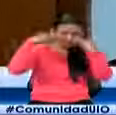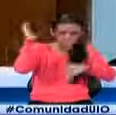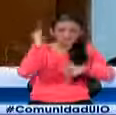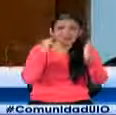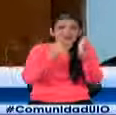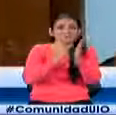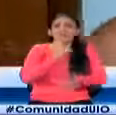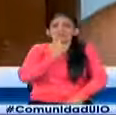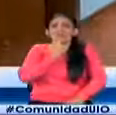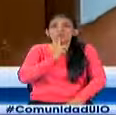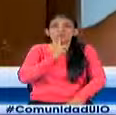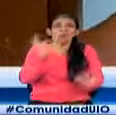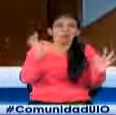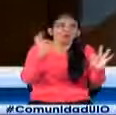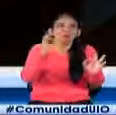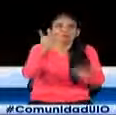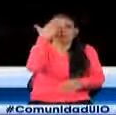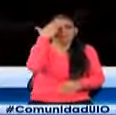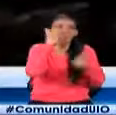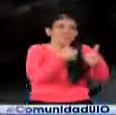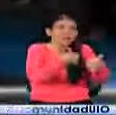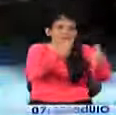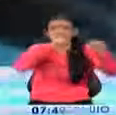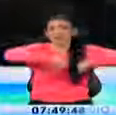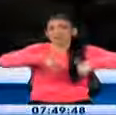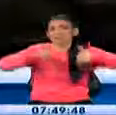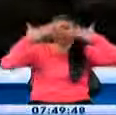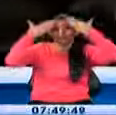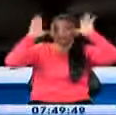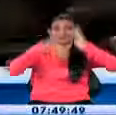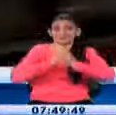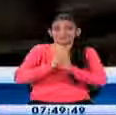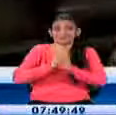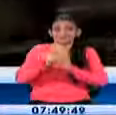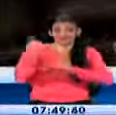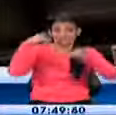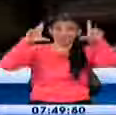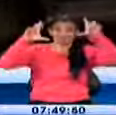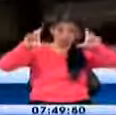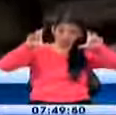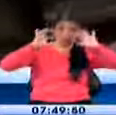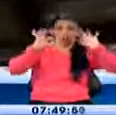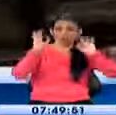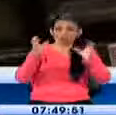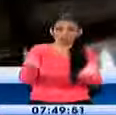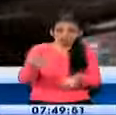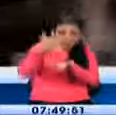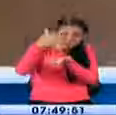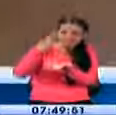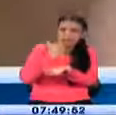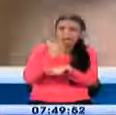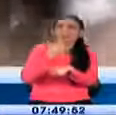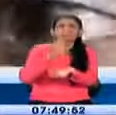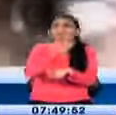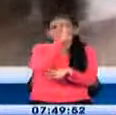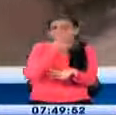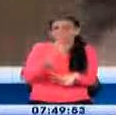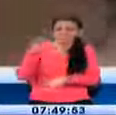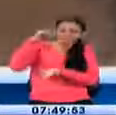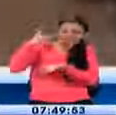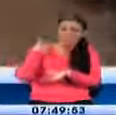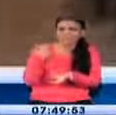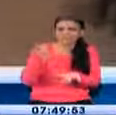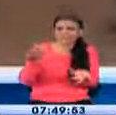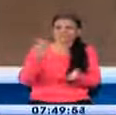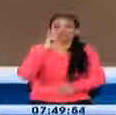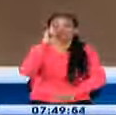supo un cumpleaños, si está bien, si está mal. No tiene fotografías, peluches o algo parecido que haya quedado como recuerdo. Lo único